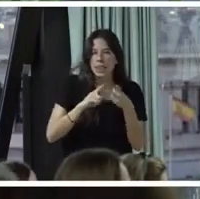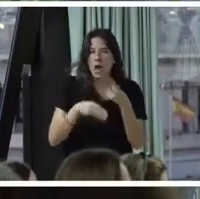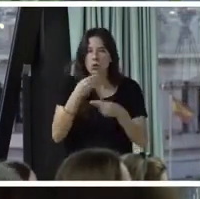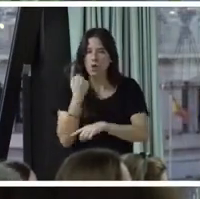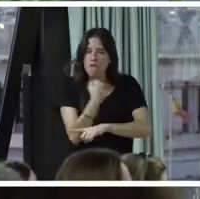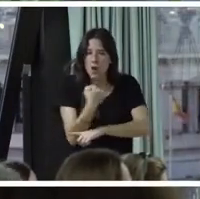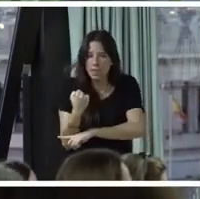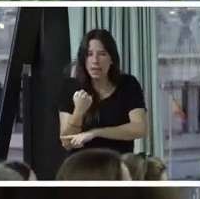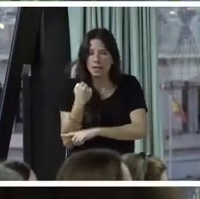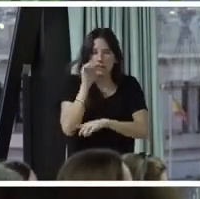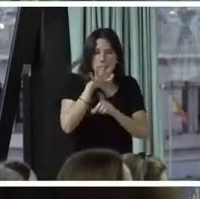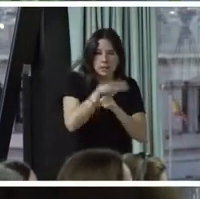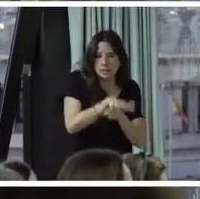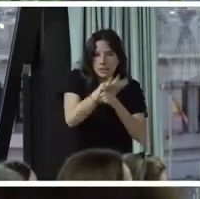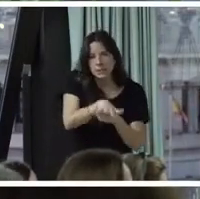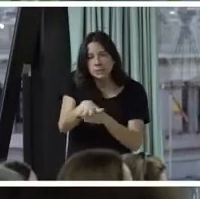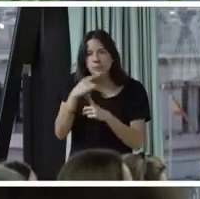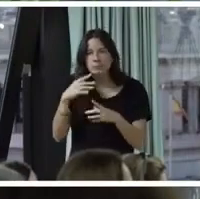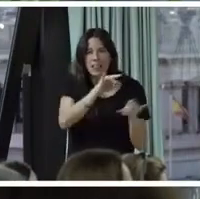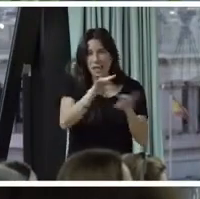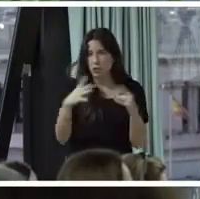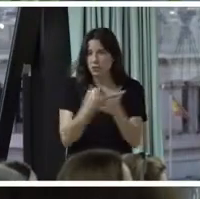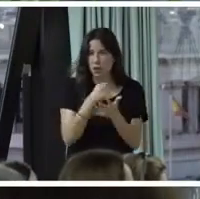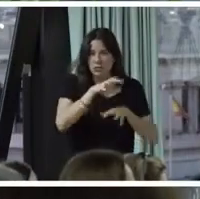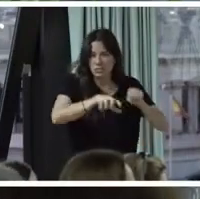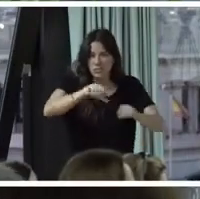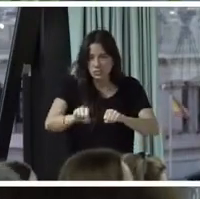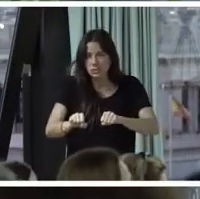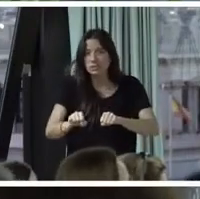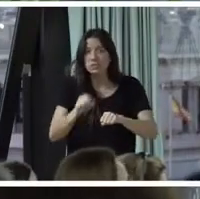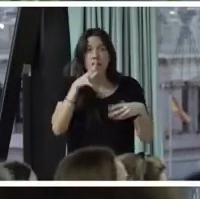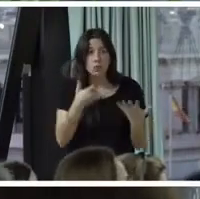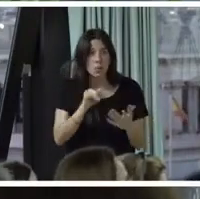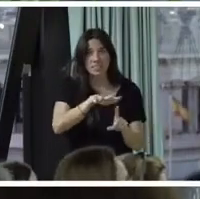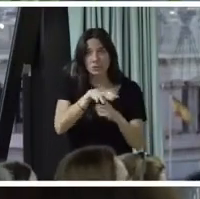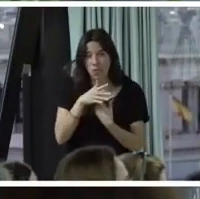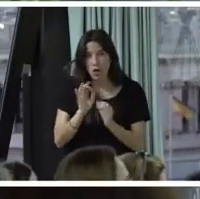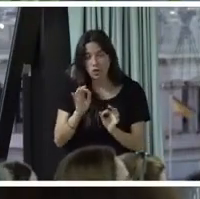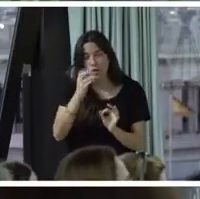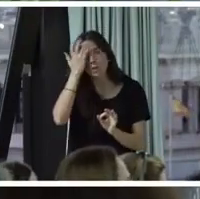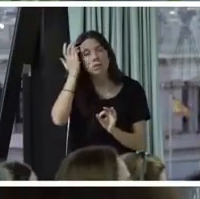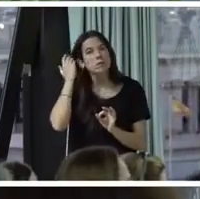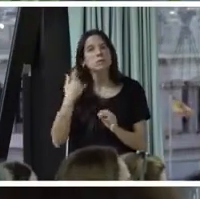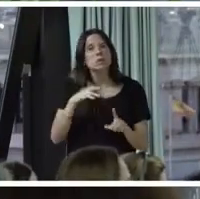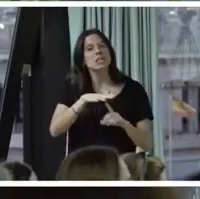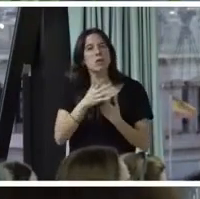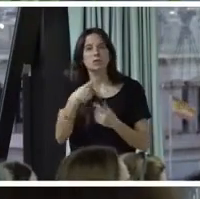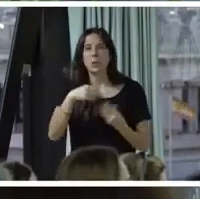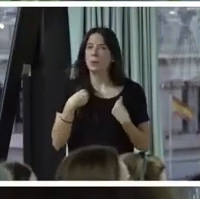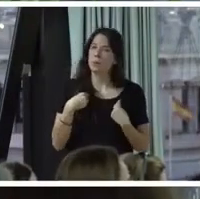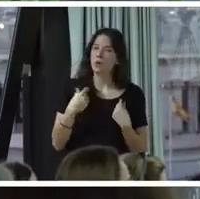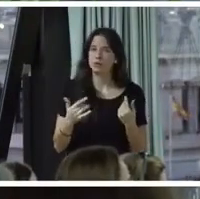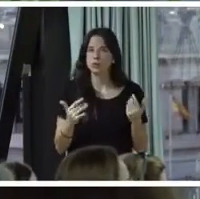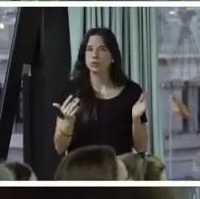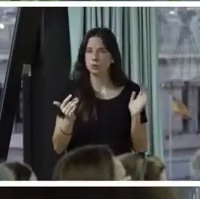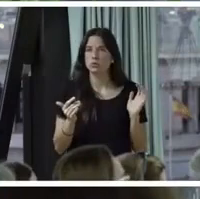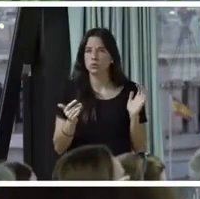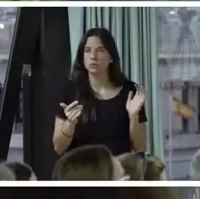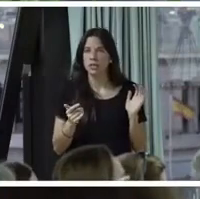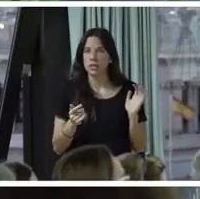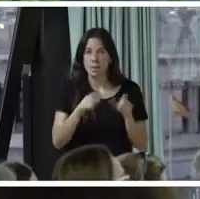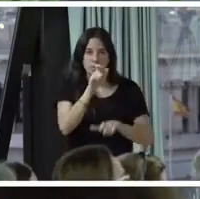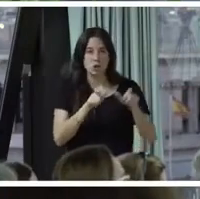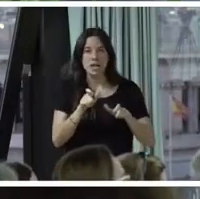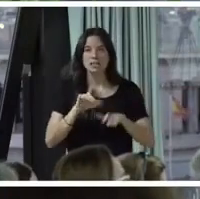fuerza a todos los territorios entonces hoy nos encontramos con una situación en la cual vivimos por parte del